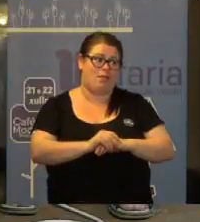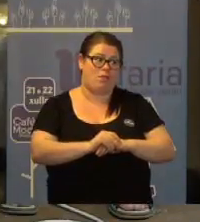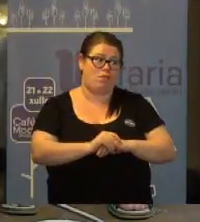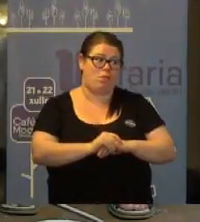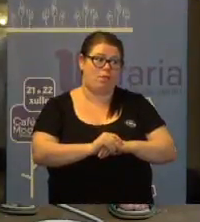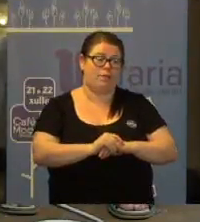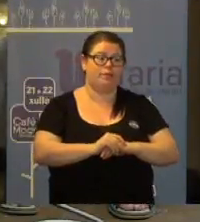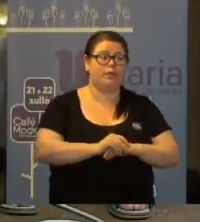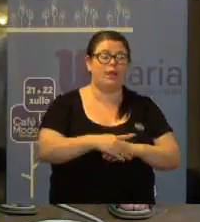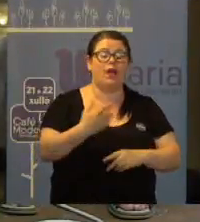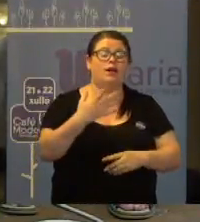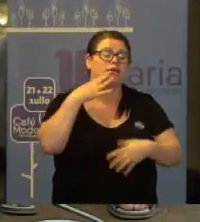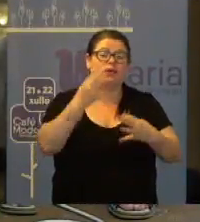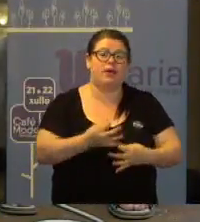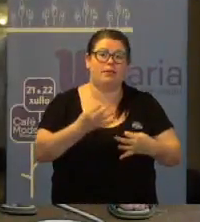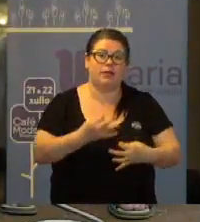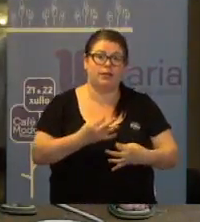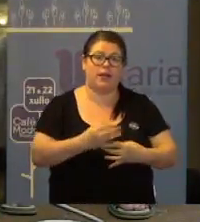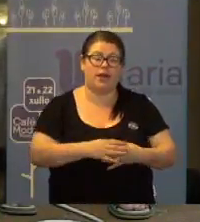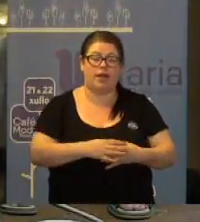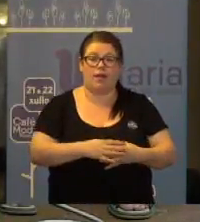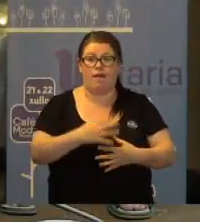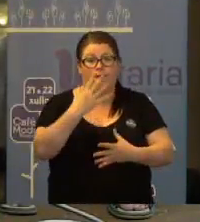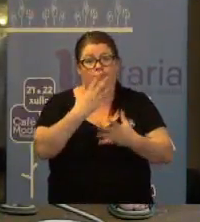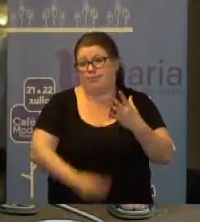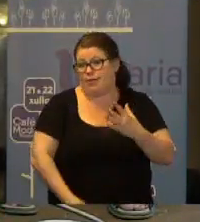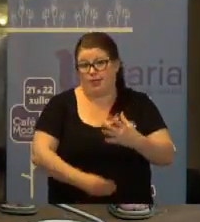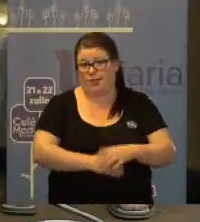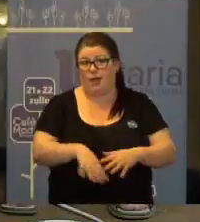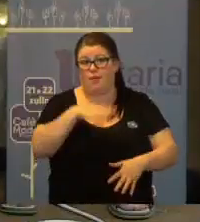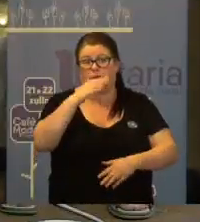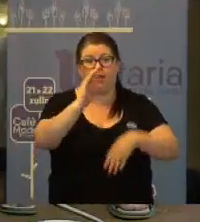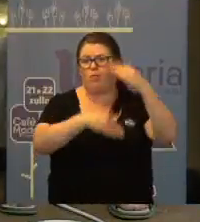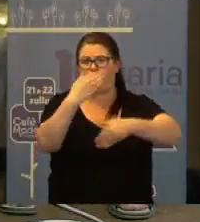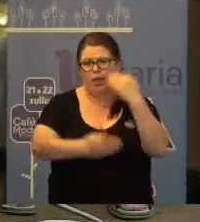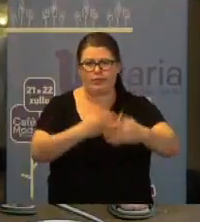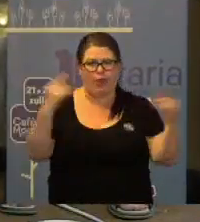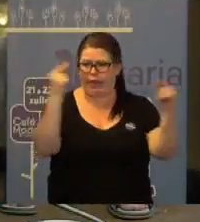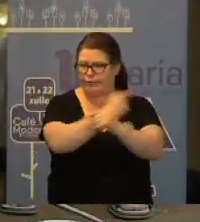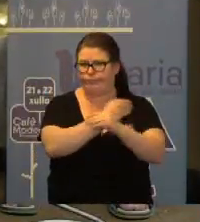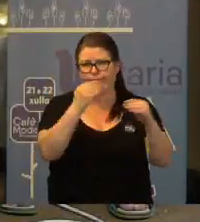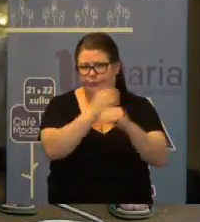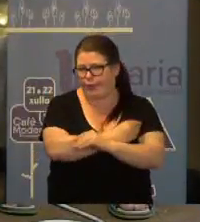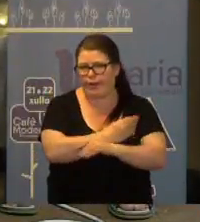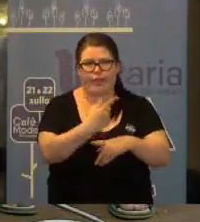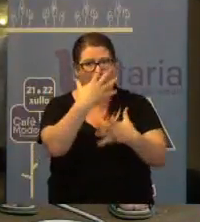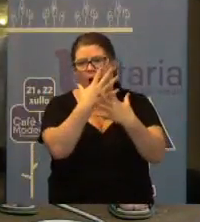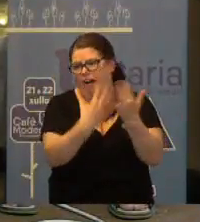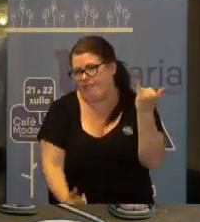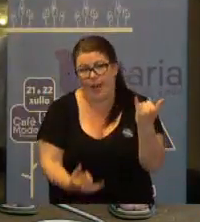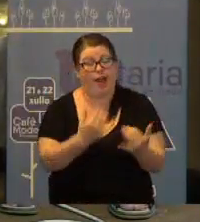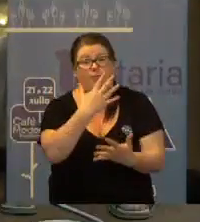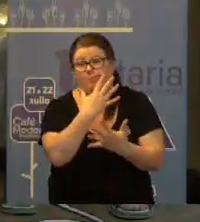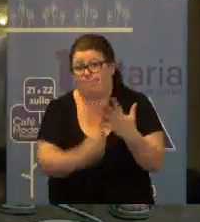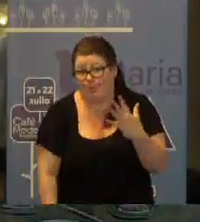B. É máis, seguramente os fracasará, porque un proceso en contradicción permanente acaba fracasando, e os que teñen a